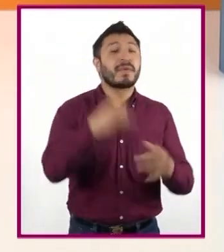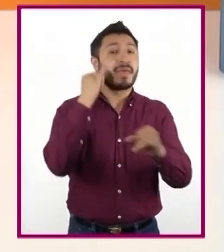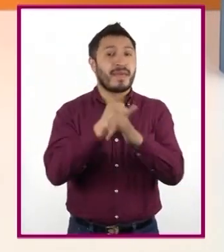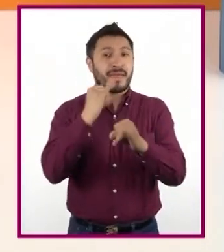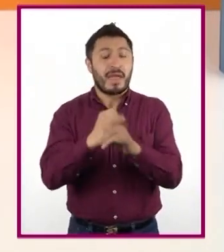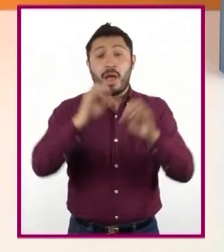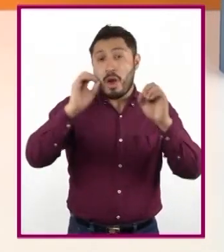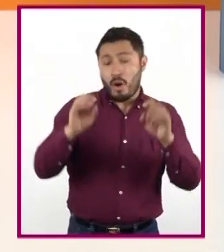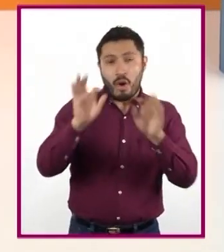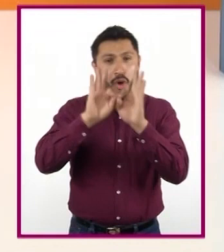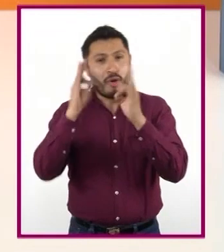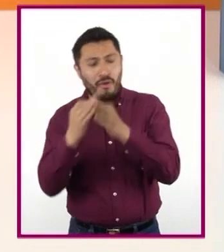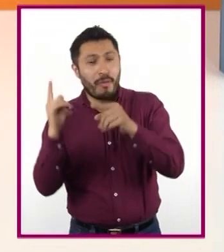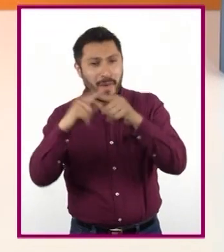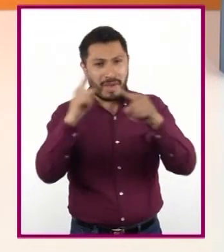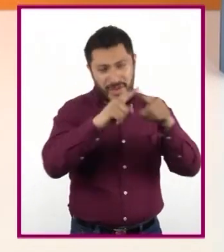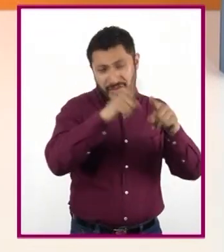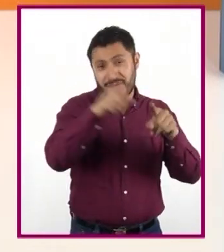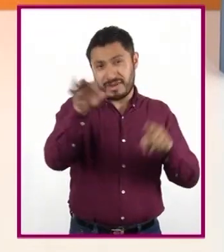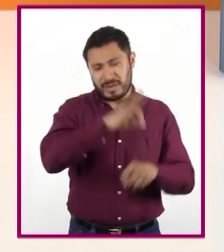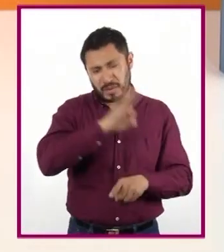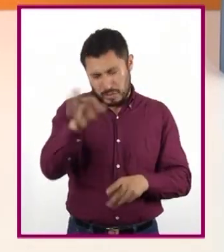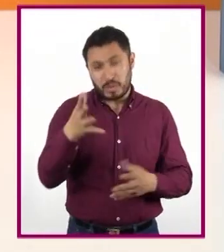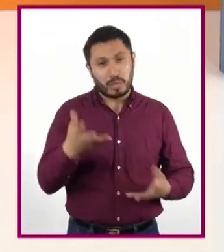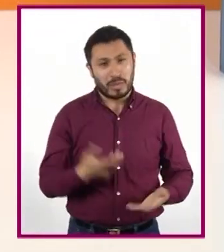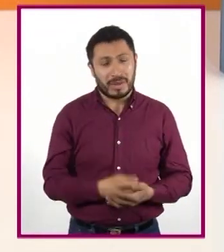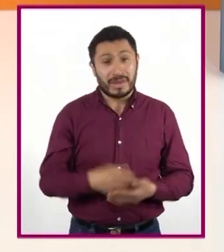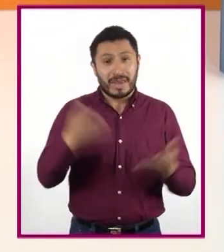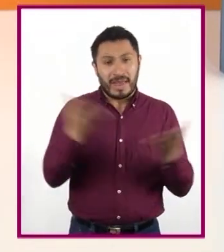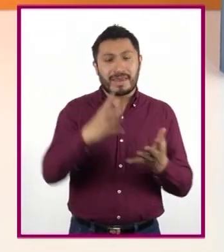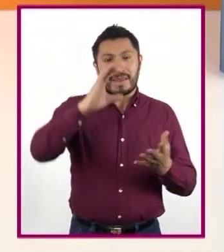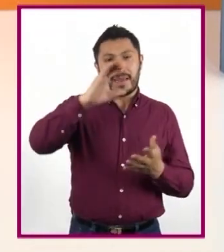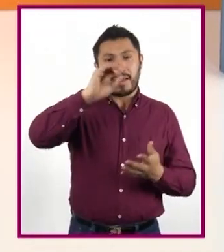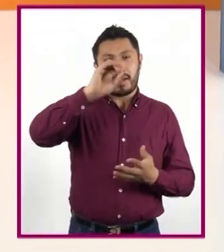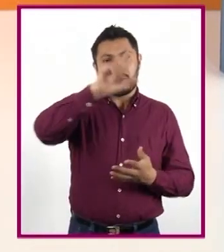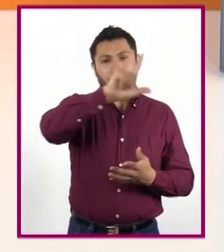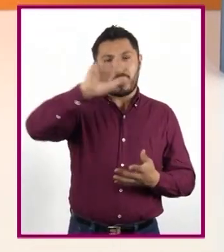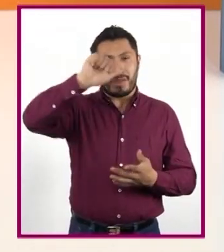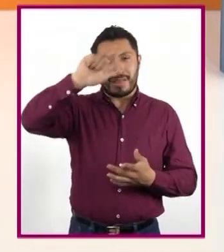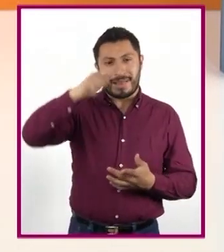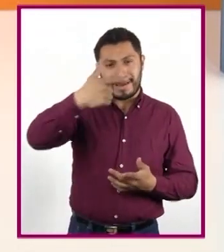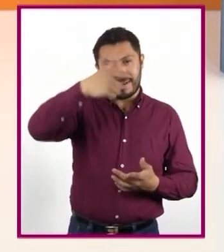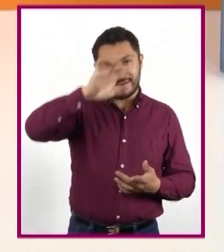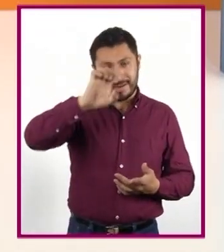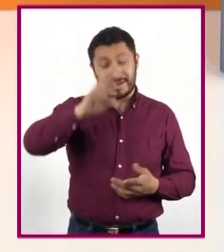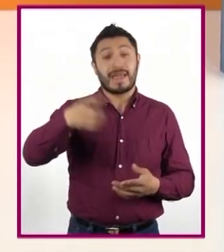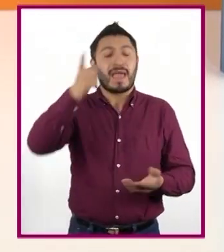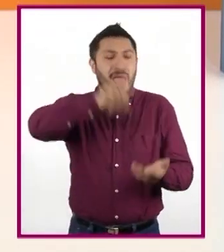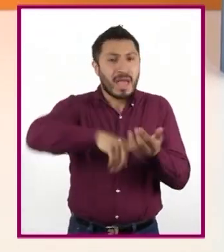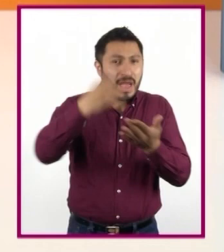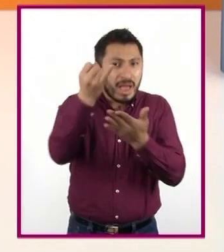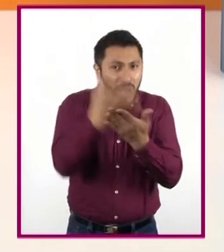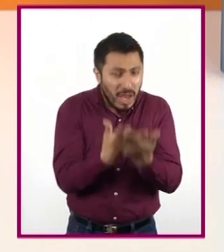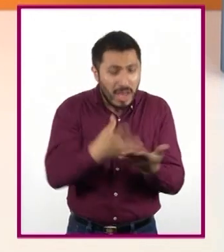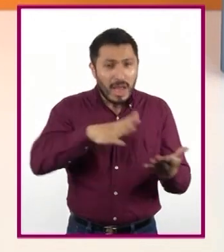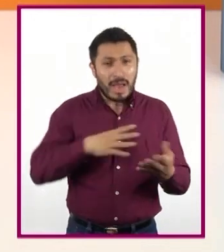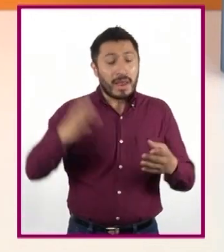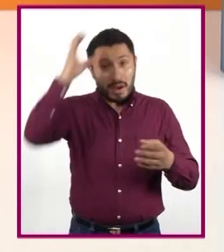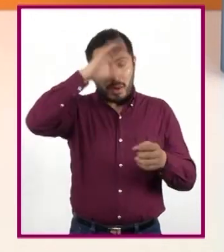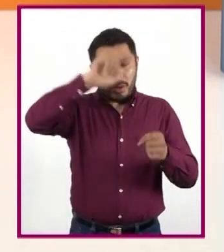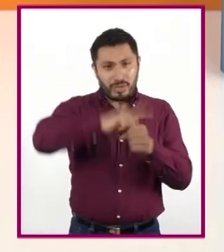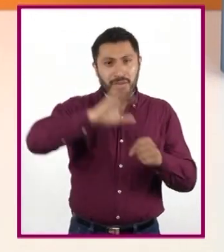o alguna otra fuente que tengan a la mano, elaboren un collage en el cual ubiquen imágenes que correspondan a la